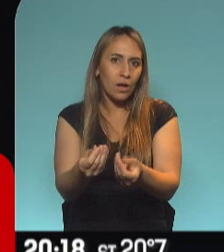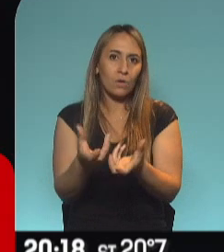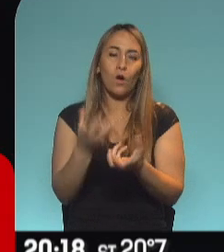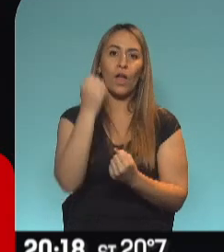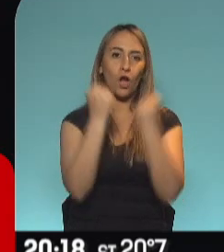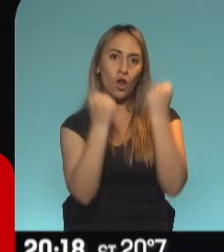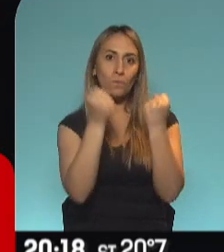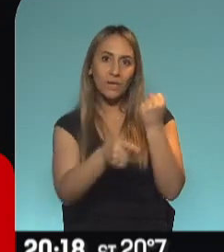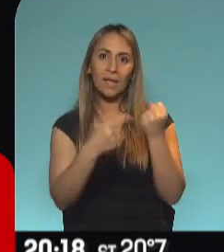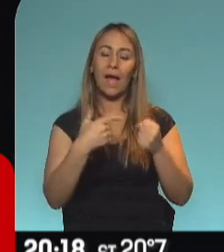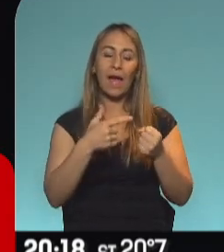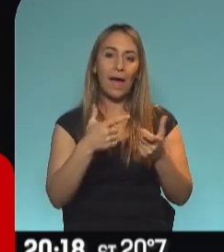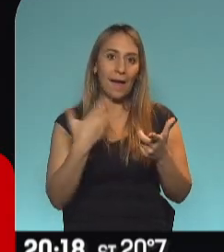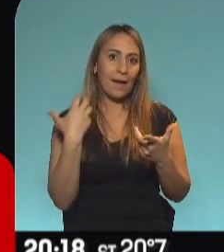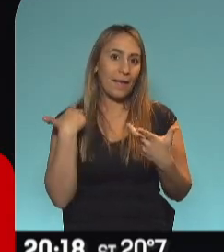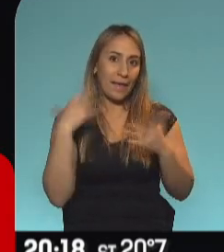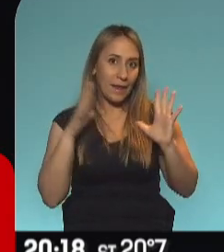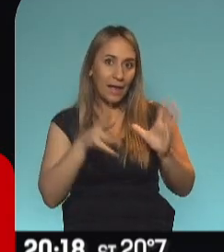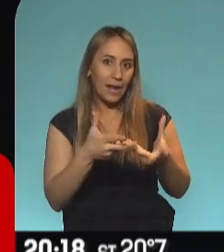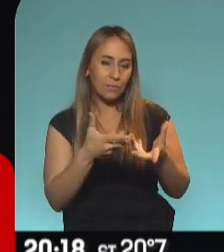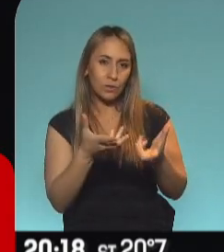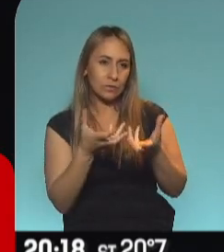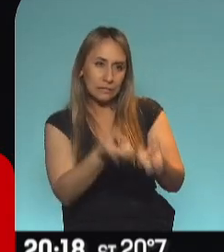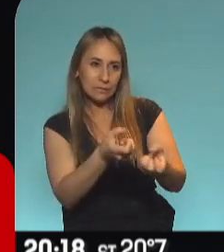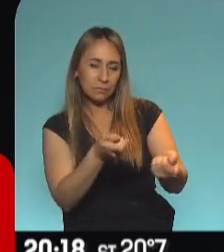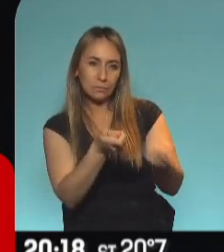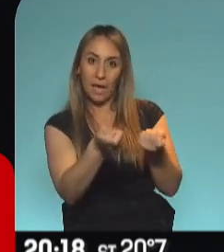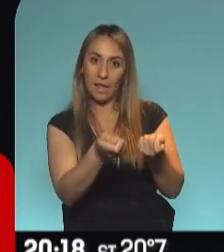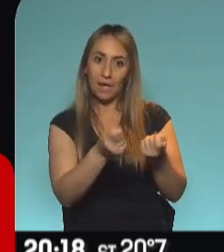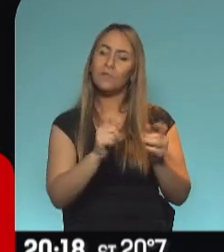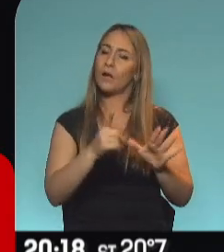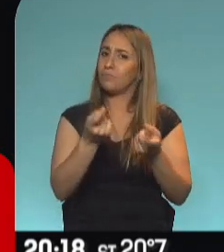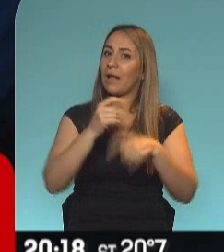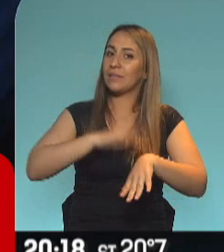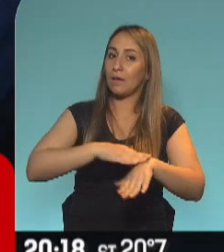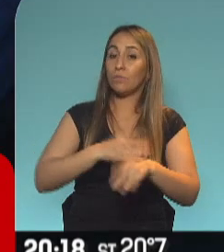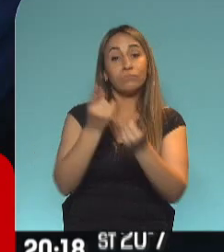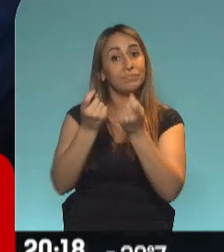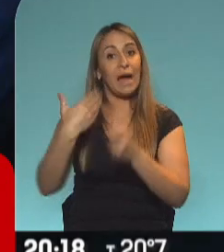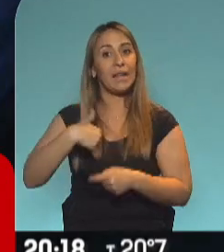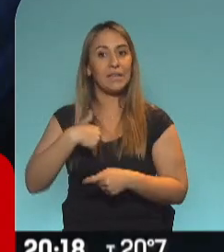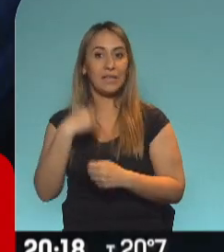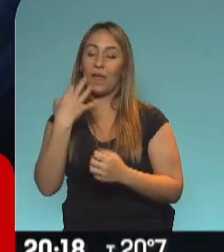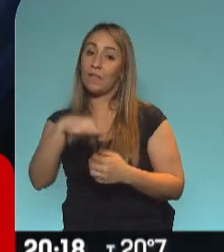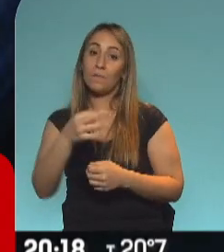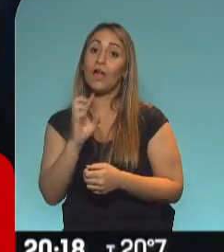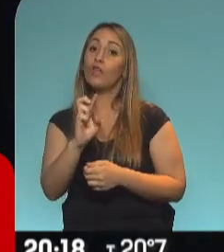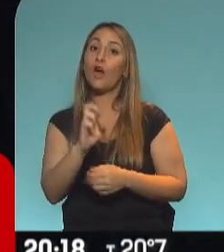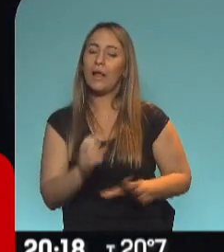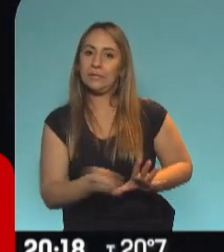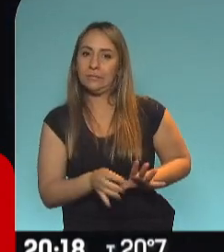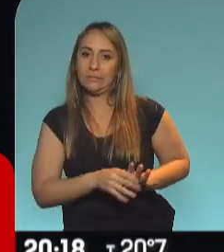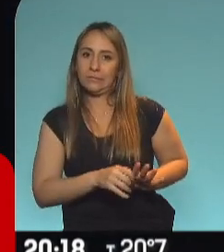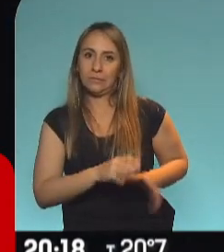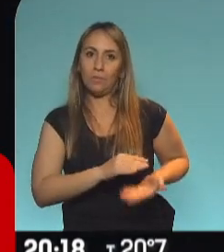a moderarla, pero eso lleva un tiempo. Requiere de que Argentina acumule reservas. Fernando, cuidado con lo de pocas reservas